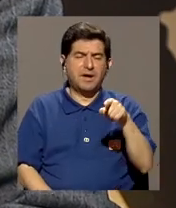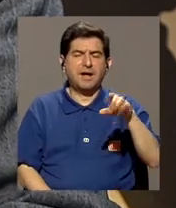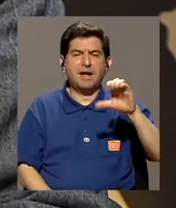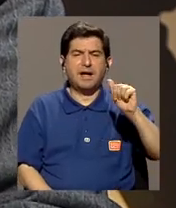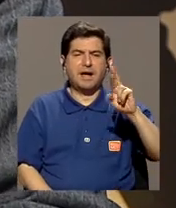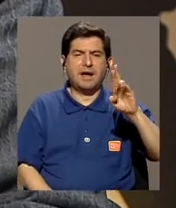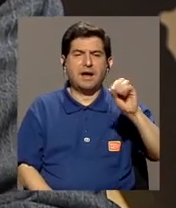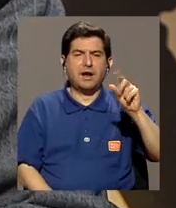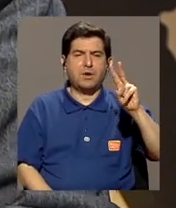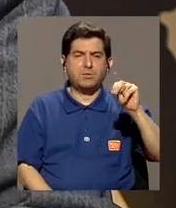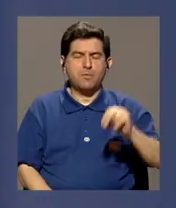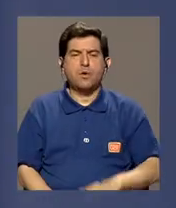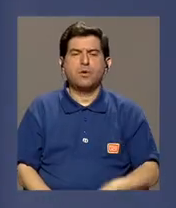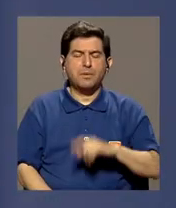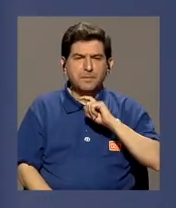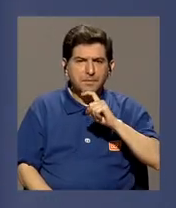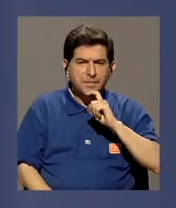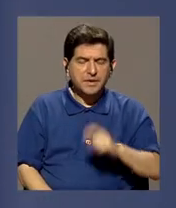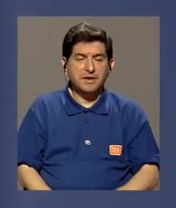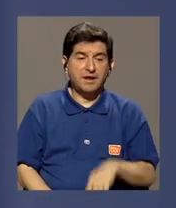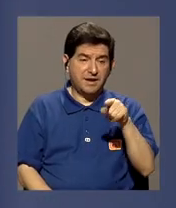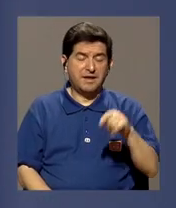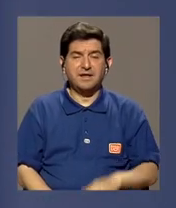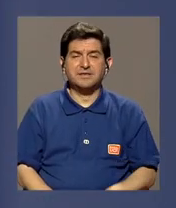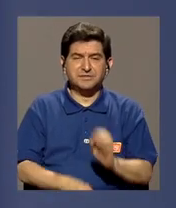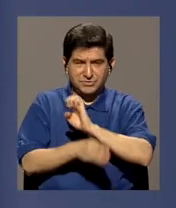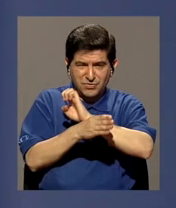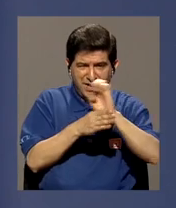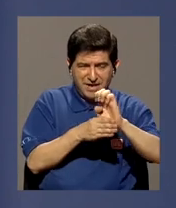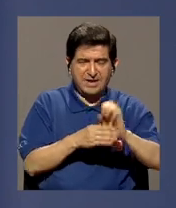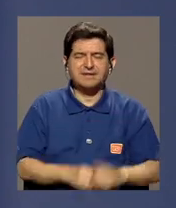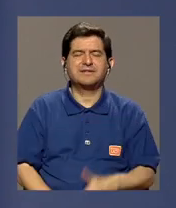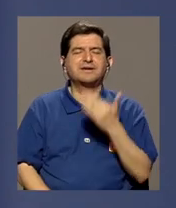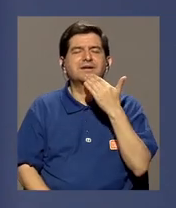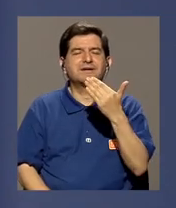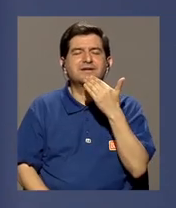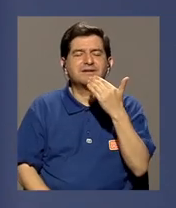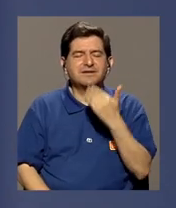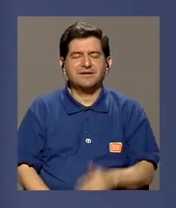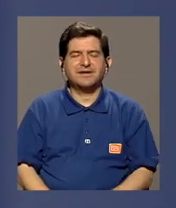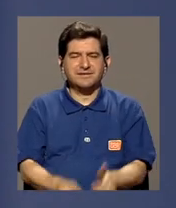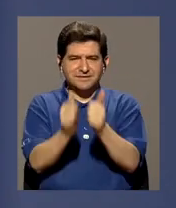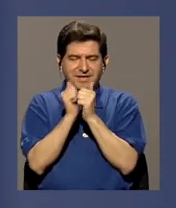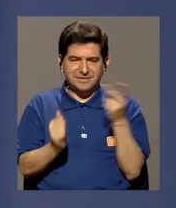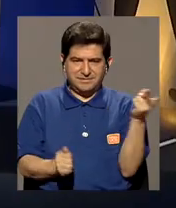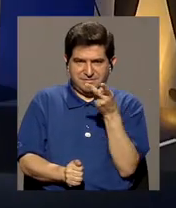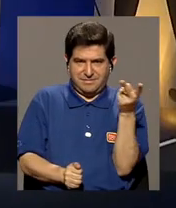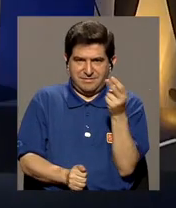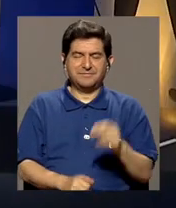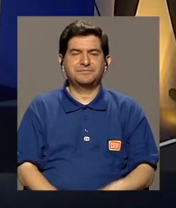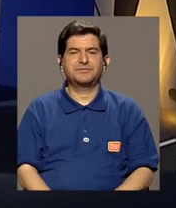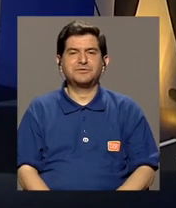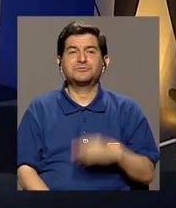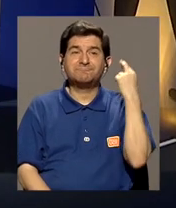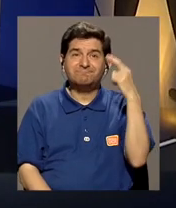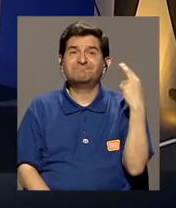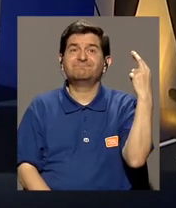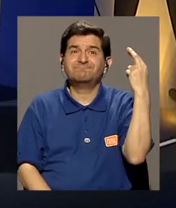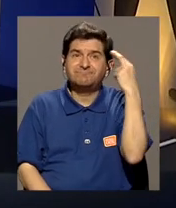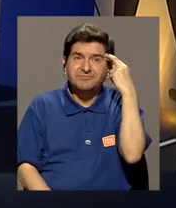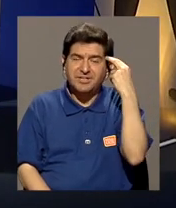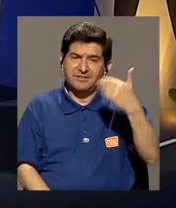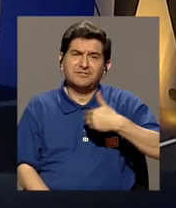entonces si es una dentro del plano de la ética verdaderamente muchas gracias por acompañarnos don carlos y don jorge la